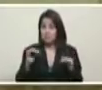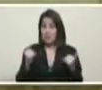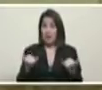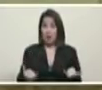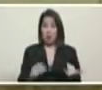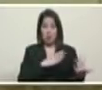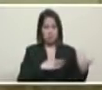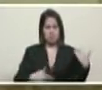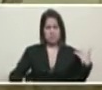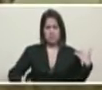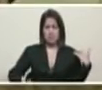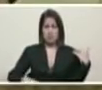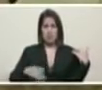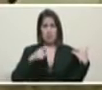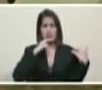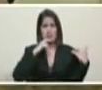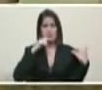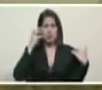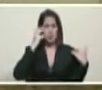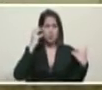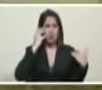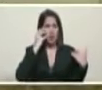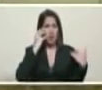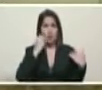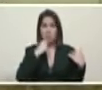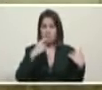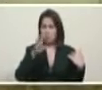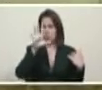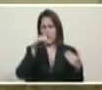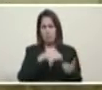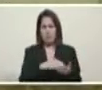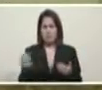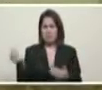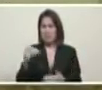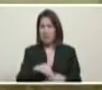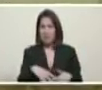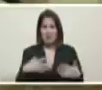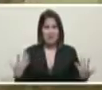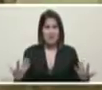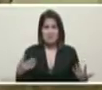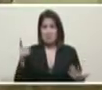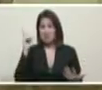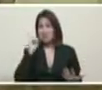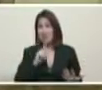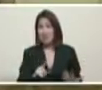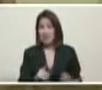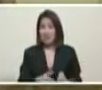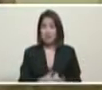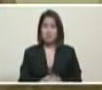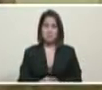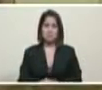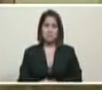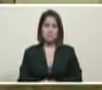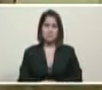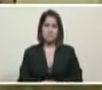actual, recién llegado, Iván Duque, dijo que iba a mover 5.000 más otra vez. ¡Mentira!